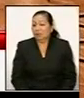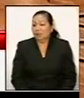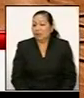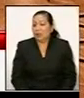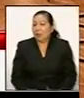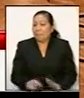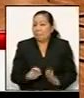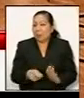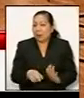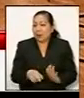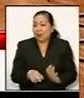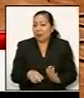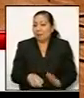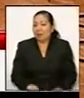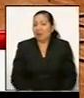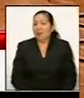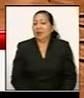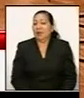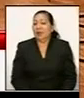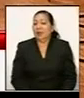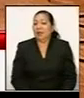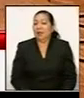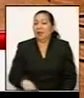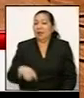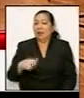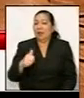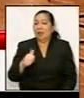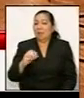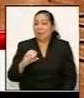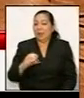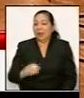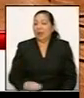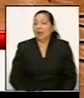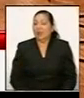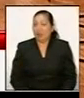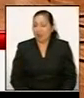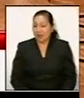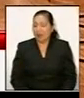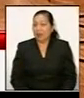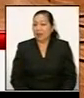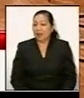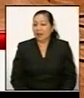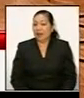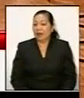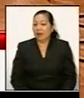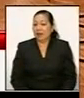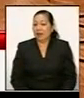programa de adquisición del pajar el pack